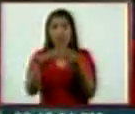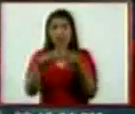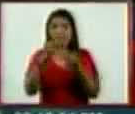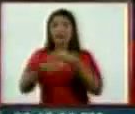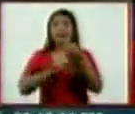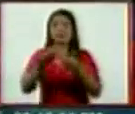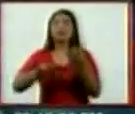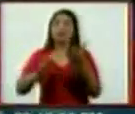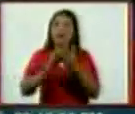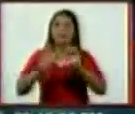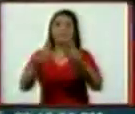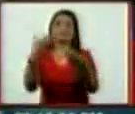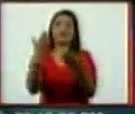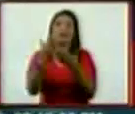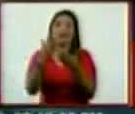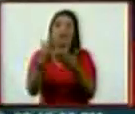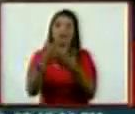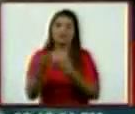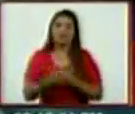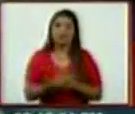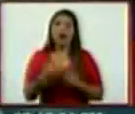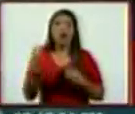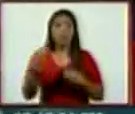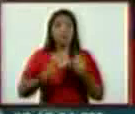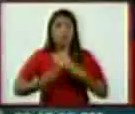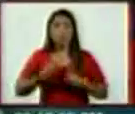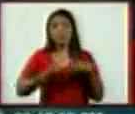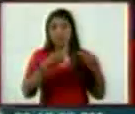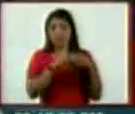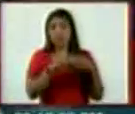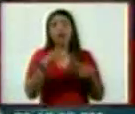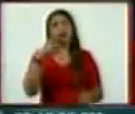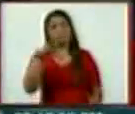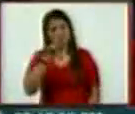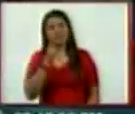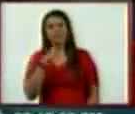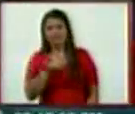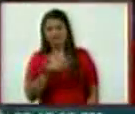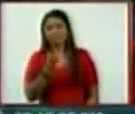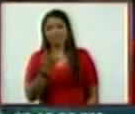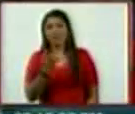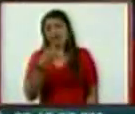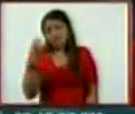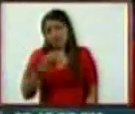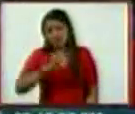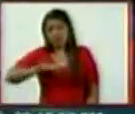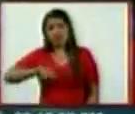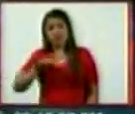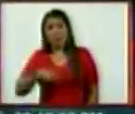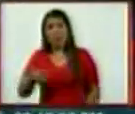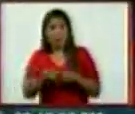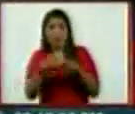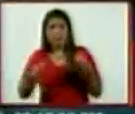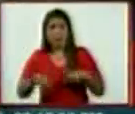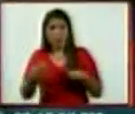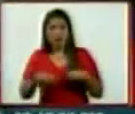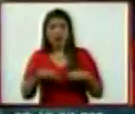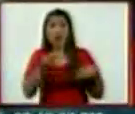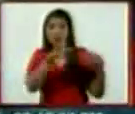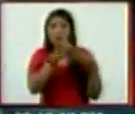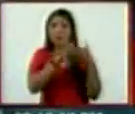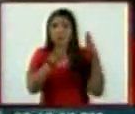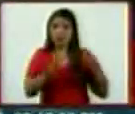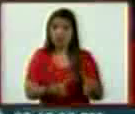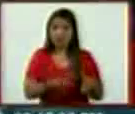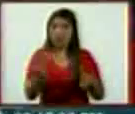de recuperación de este tiempo perdido. Hay preocupación, la entendemos, la comprendemos y la compartimos, de los estudiantes de ambos